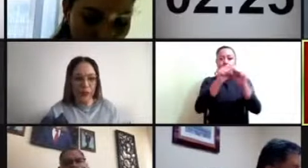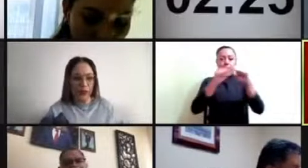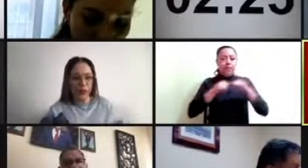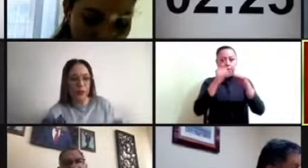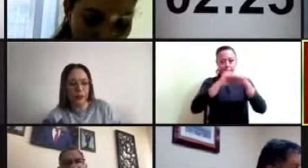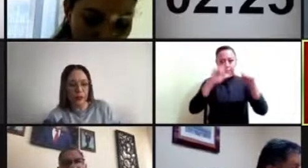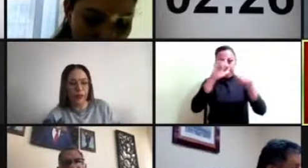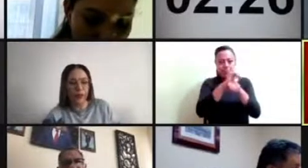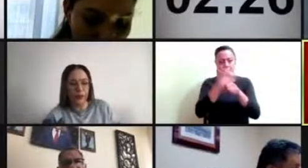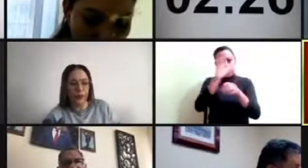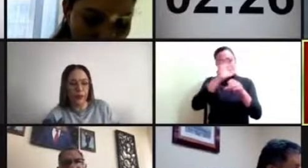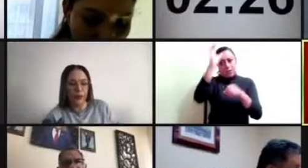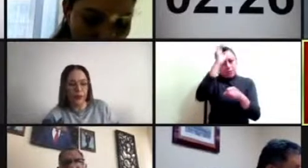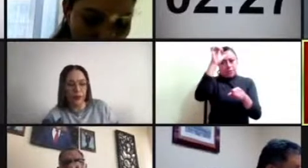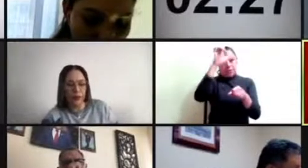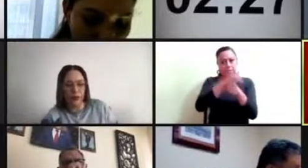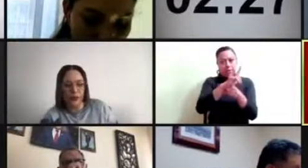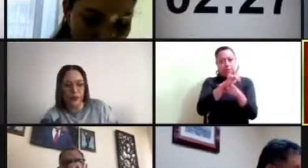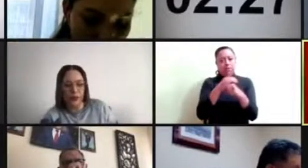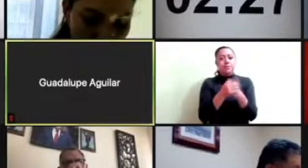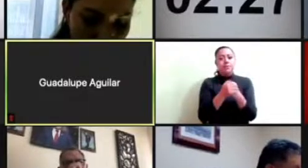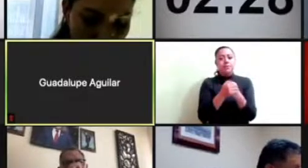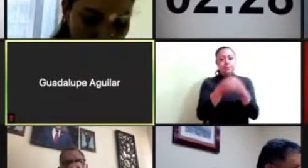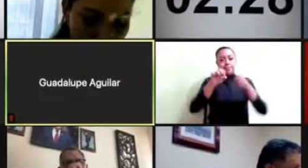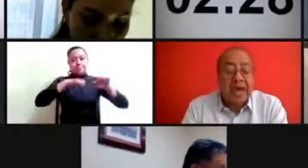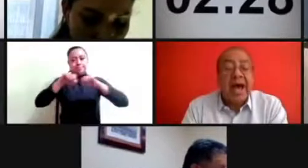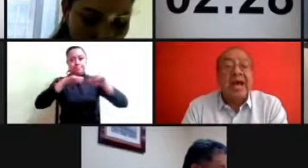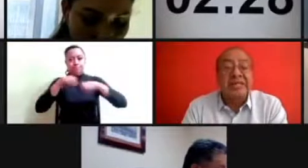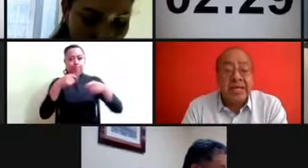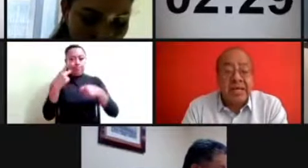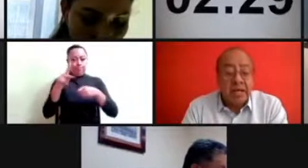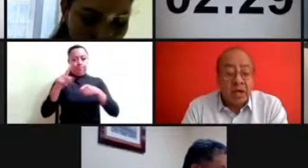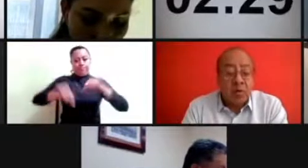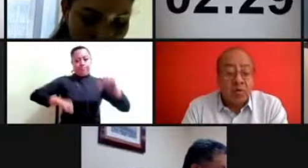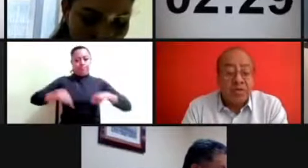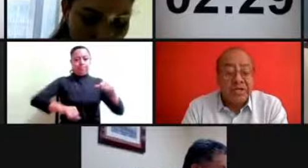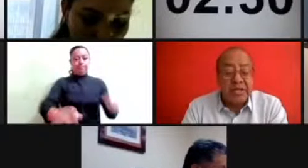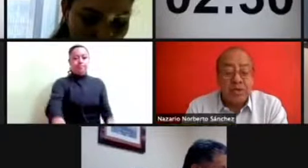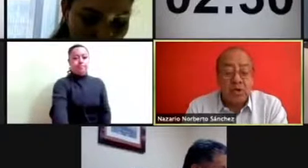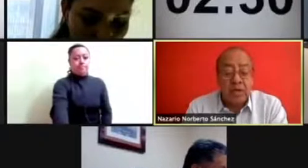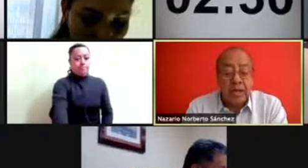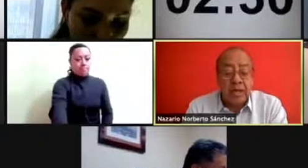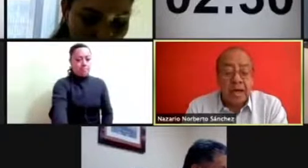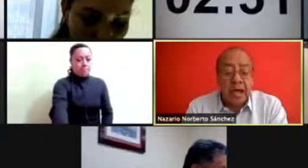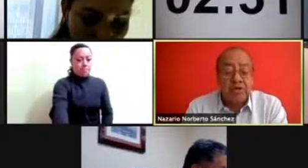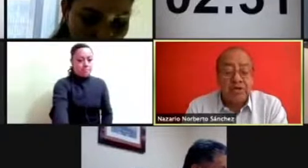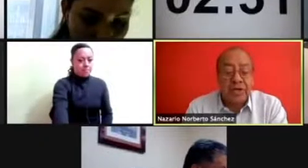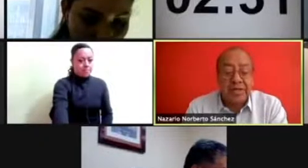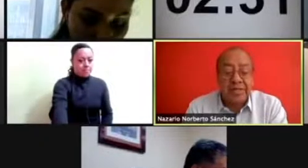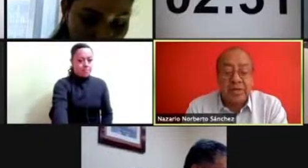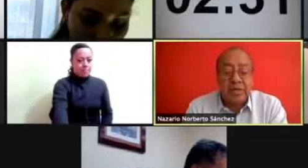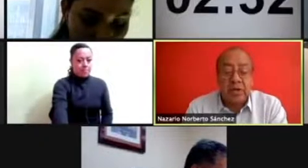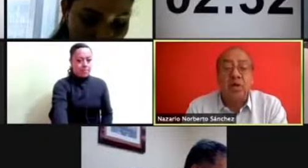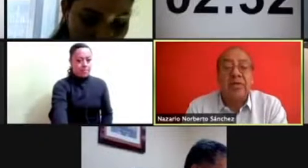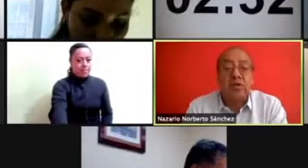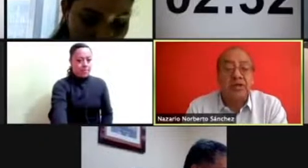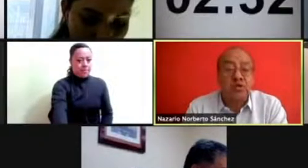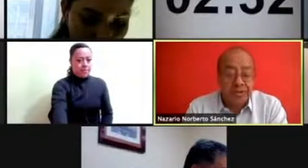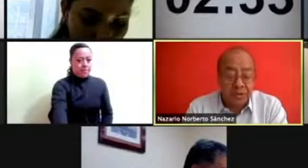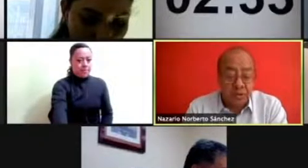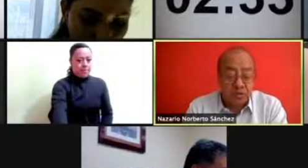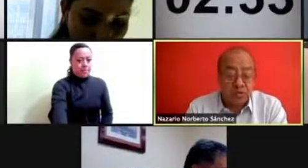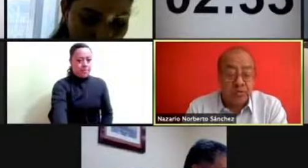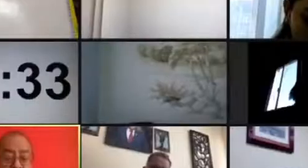como resultado del ejercicio de su actividad, así como su inserción a los tianguis y corredores